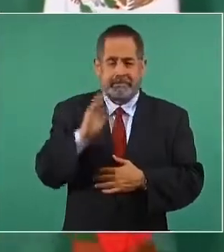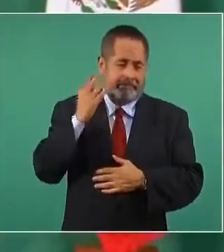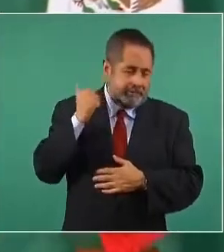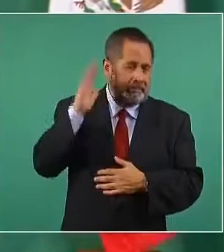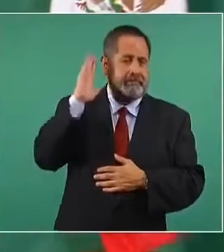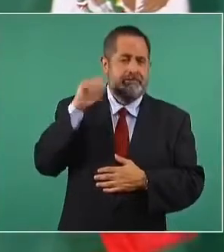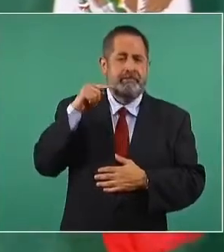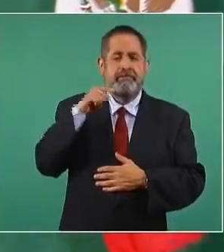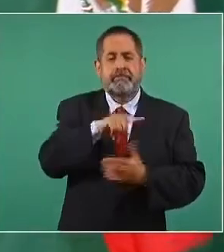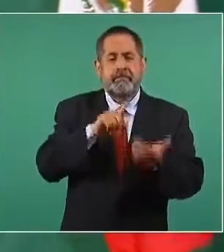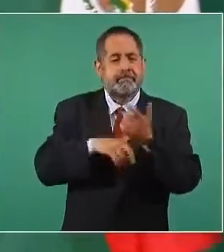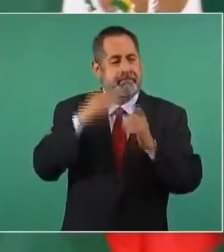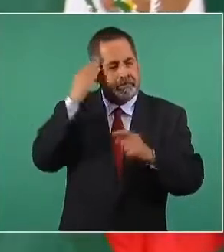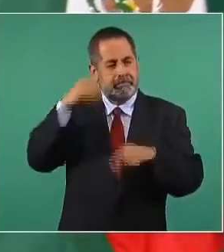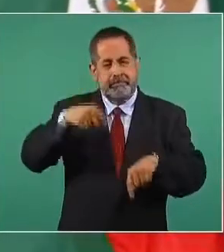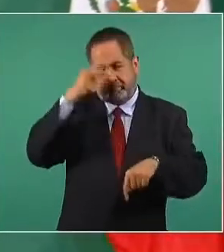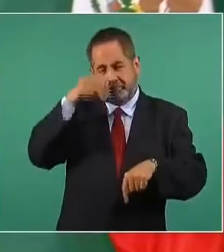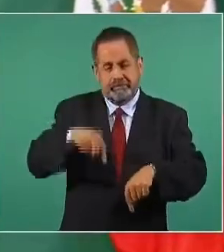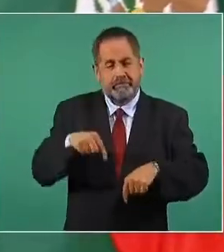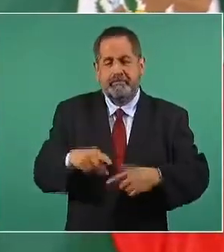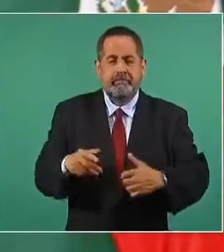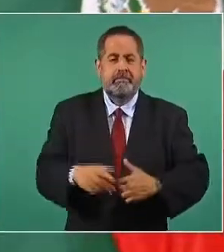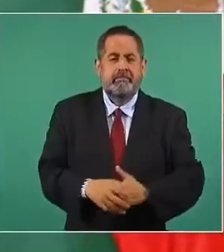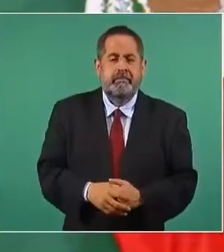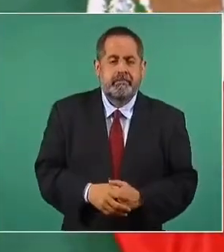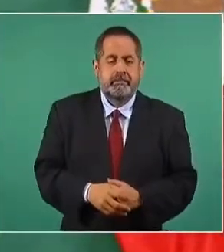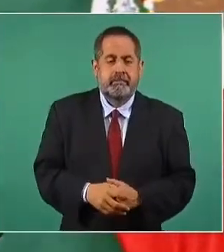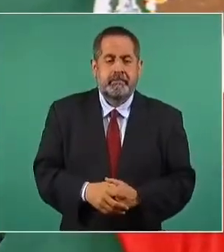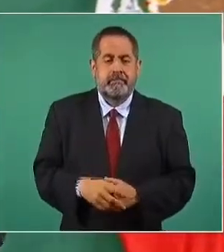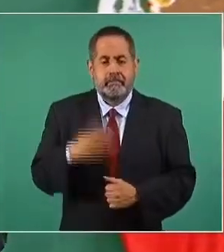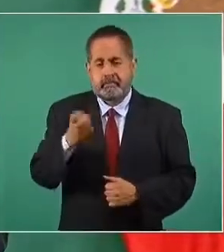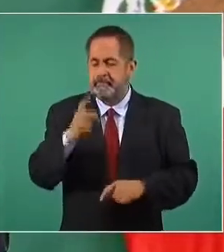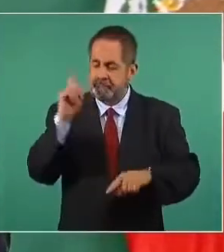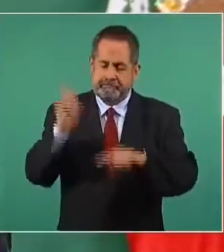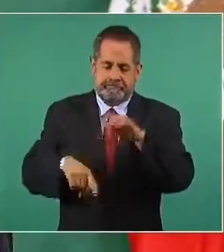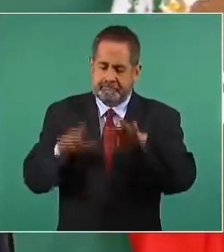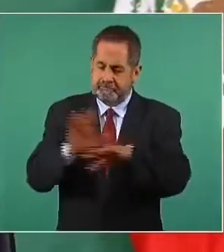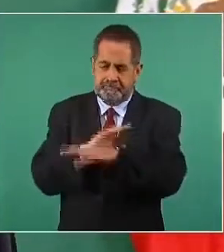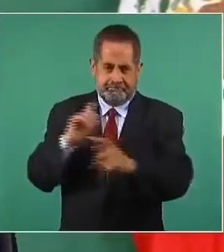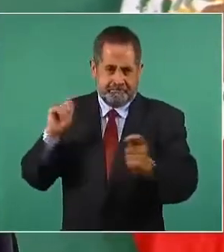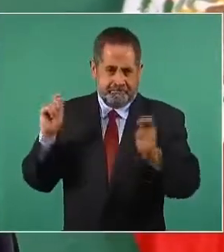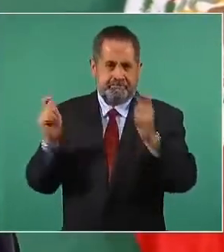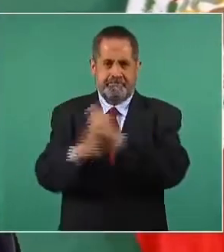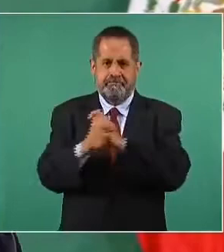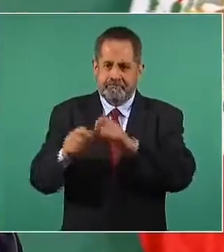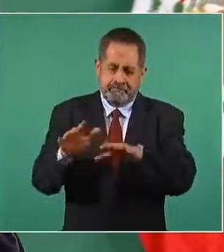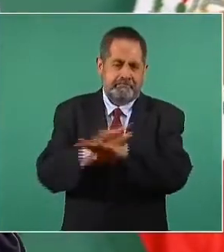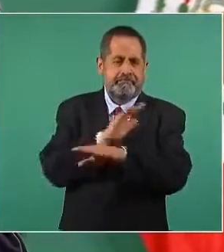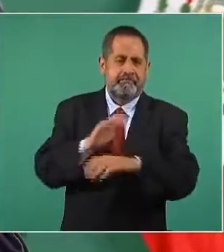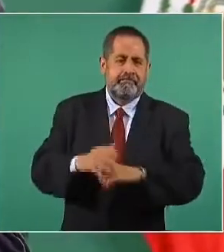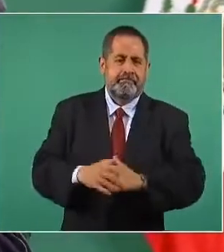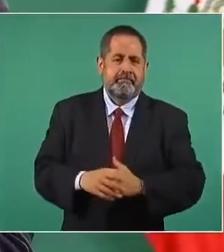lo que prevalecía en nuestro país. Eso hay que cambiarlo.